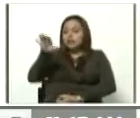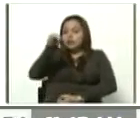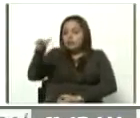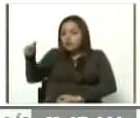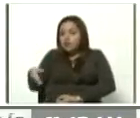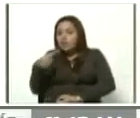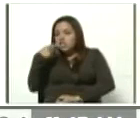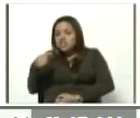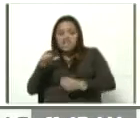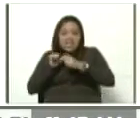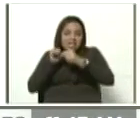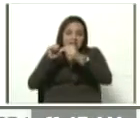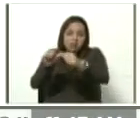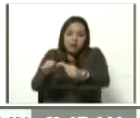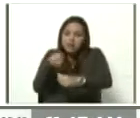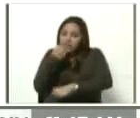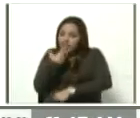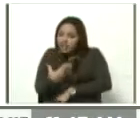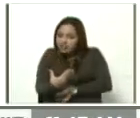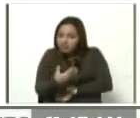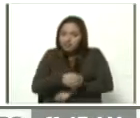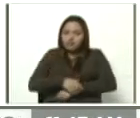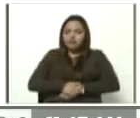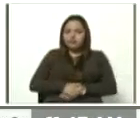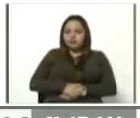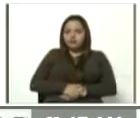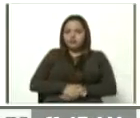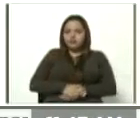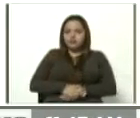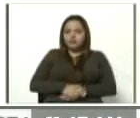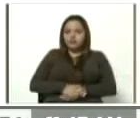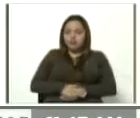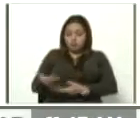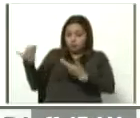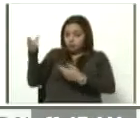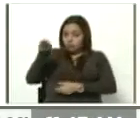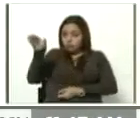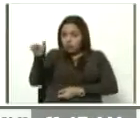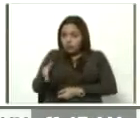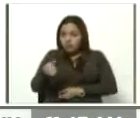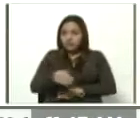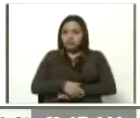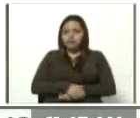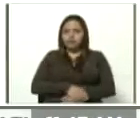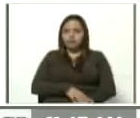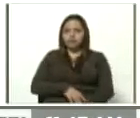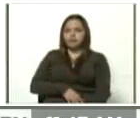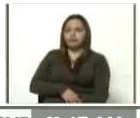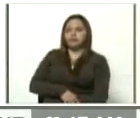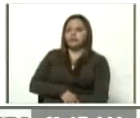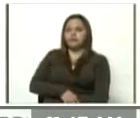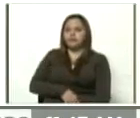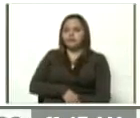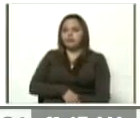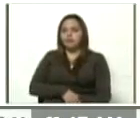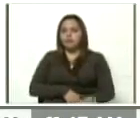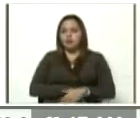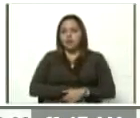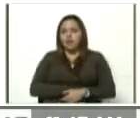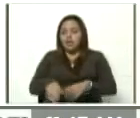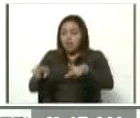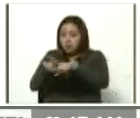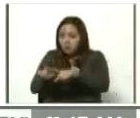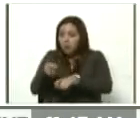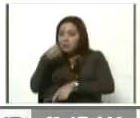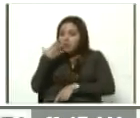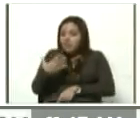sigue igual de bien. Dice aquí, ¿no? En estos porcentajes, fíjense, igual de bien el 5%, empeorando